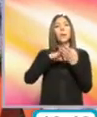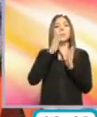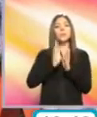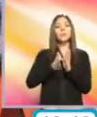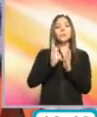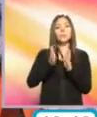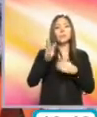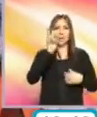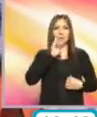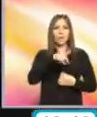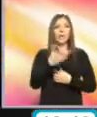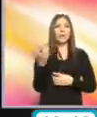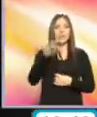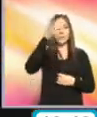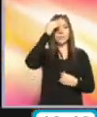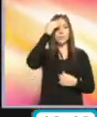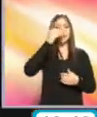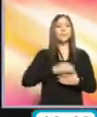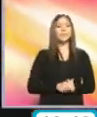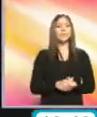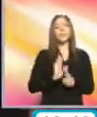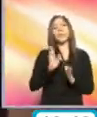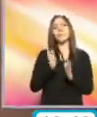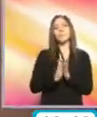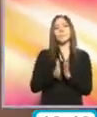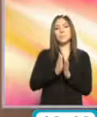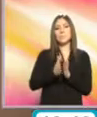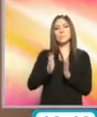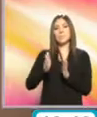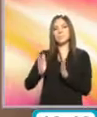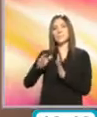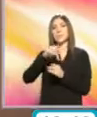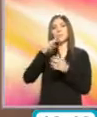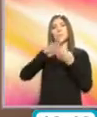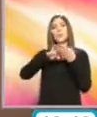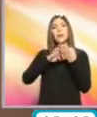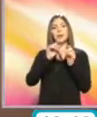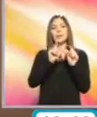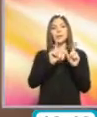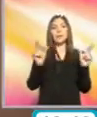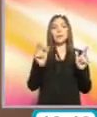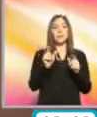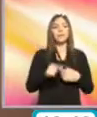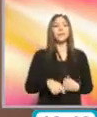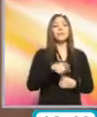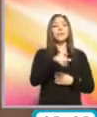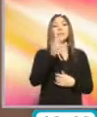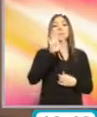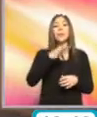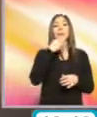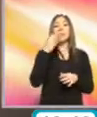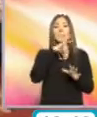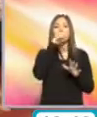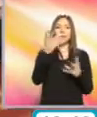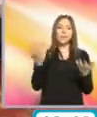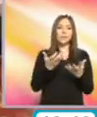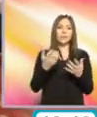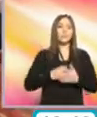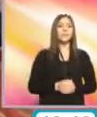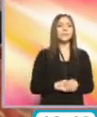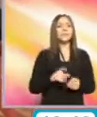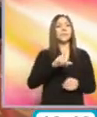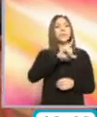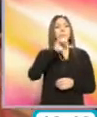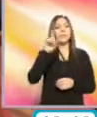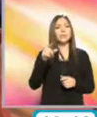exactamente. inténtenlo. Y empezamos a cortar. La parte de la cebollita, lo más rico, les toca a ustedes, compañeros. Ahora voy yo de